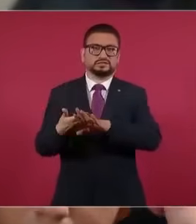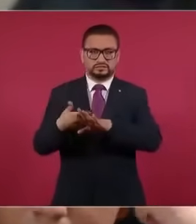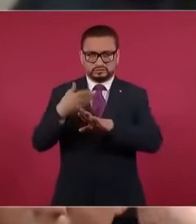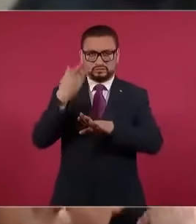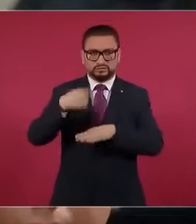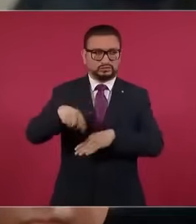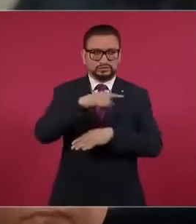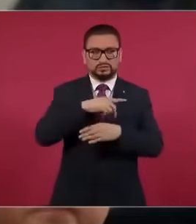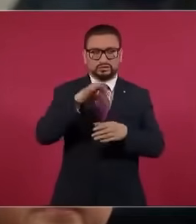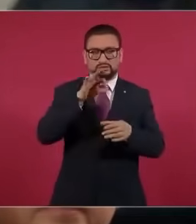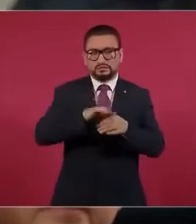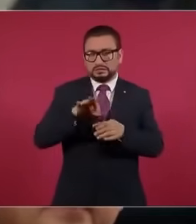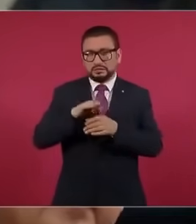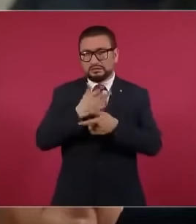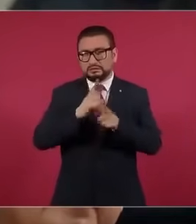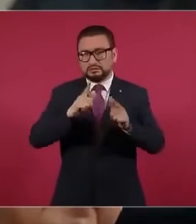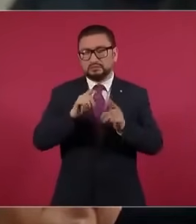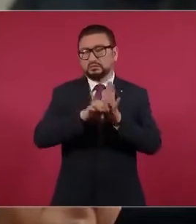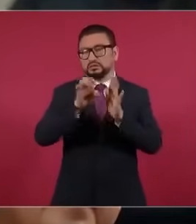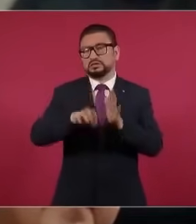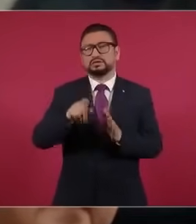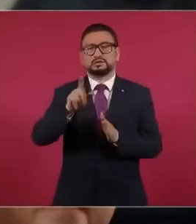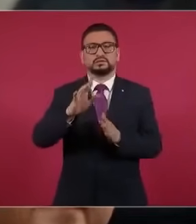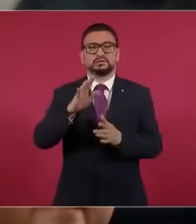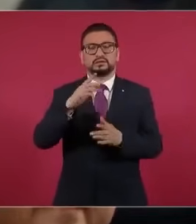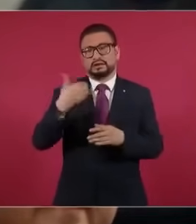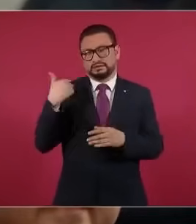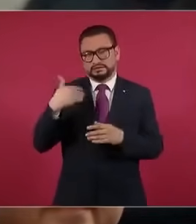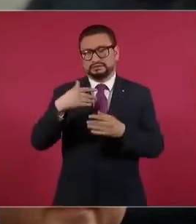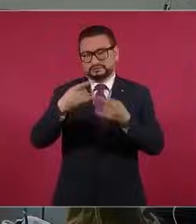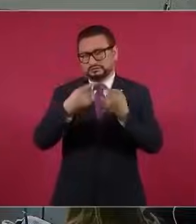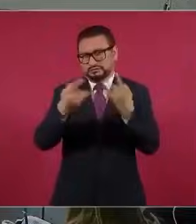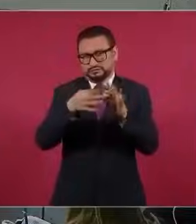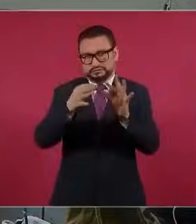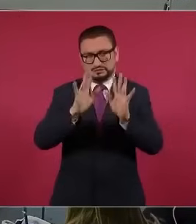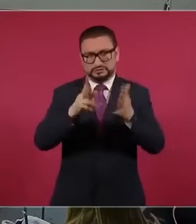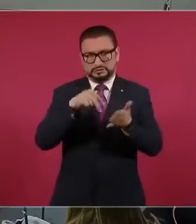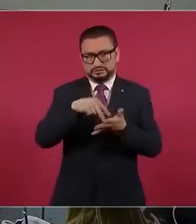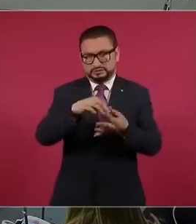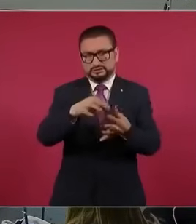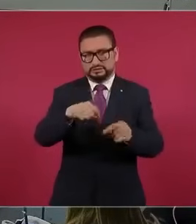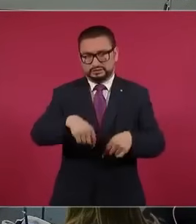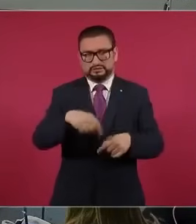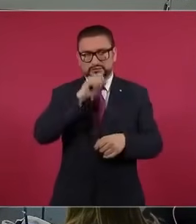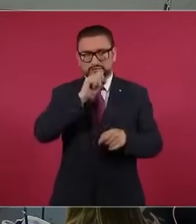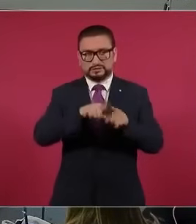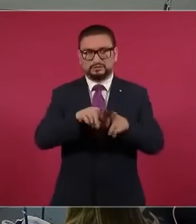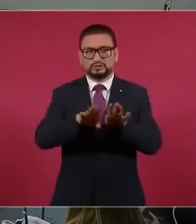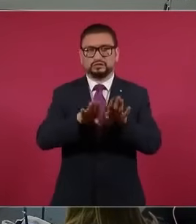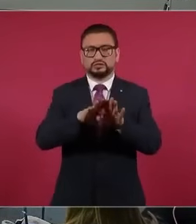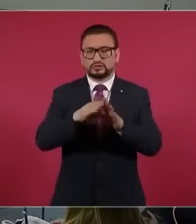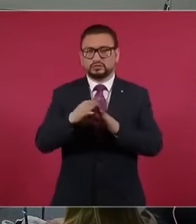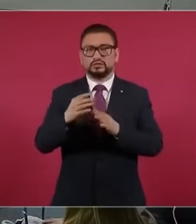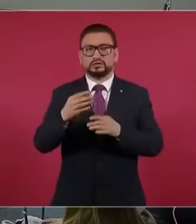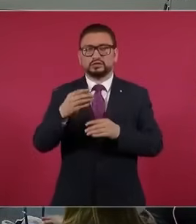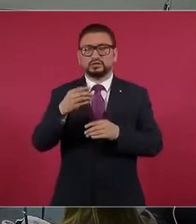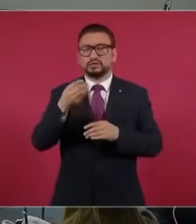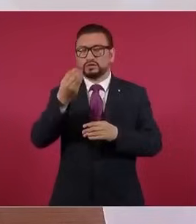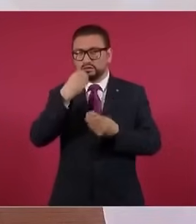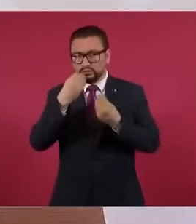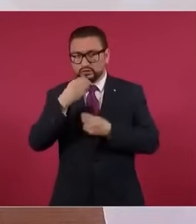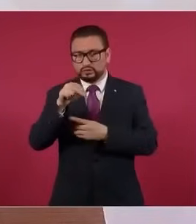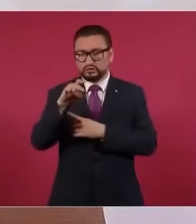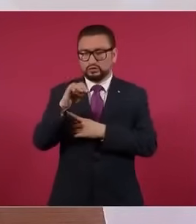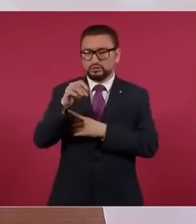nuestra democracia. Nada más por citar un asunto que también se ha ventilado en esta conferencia, pues está la cena de Norma Piña,